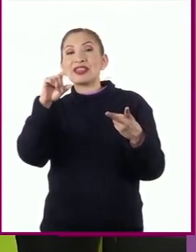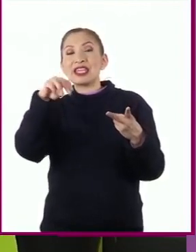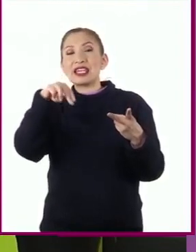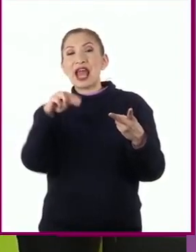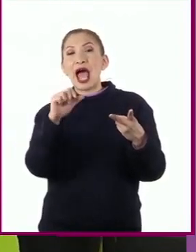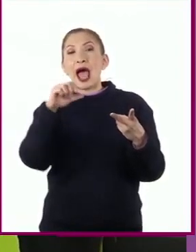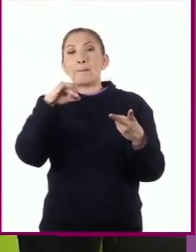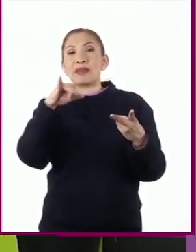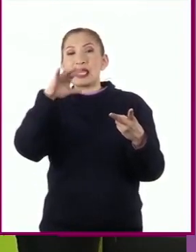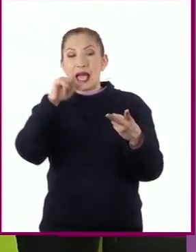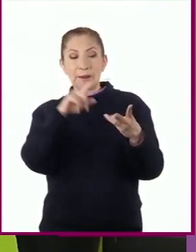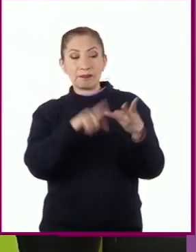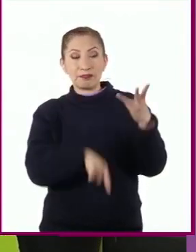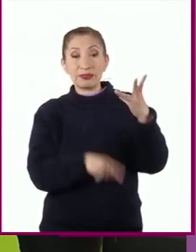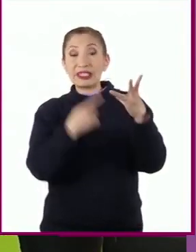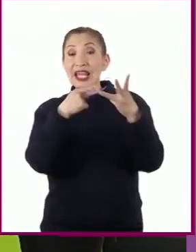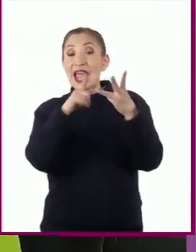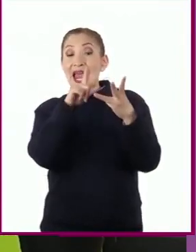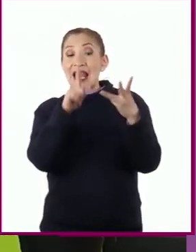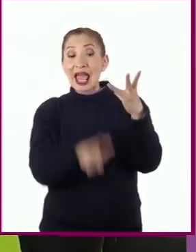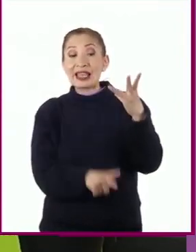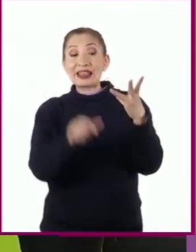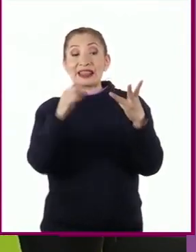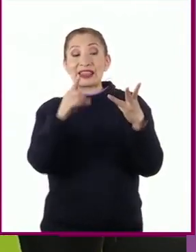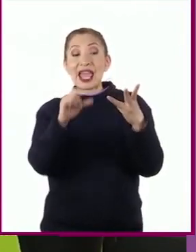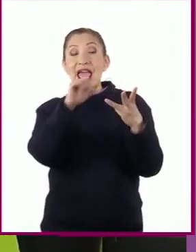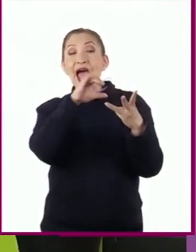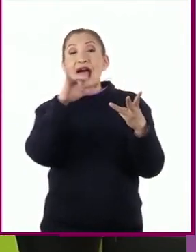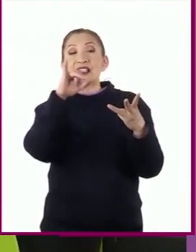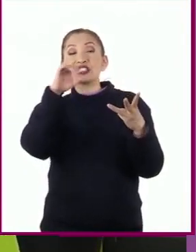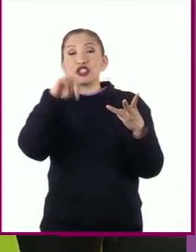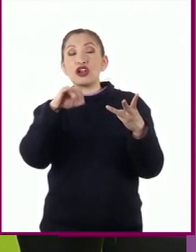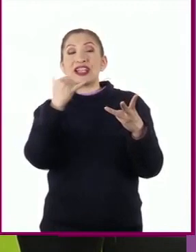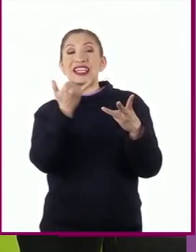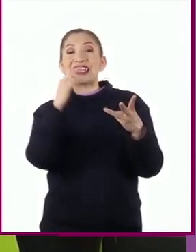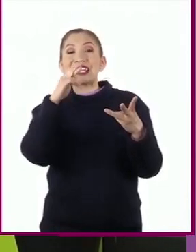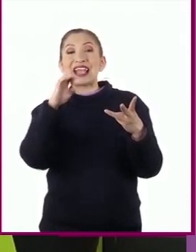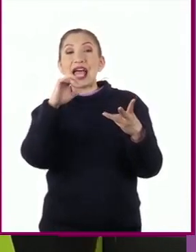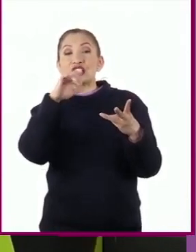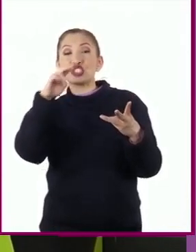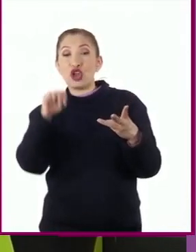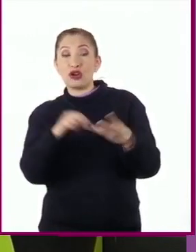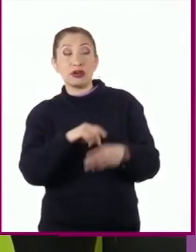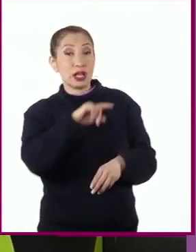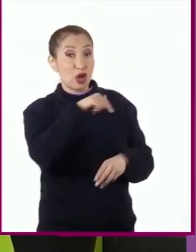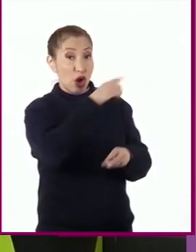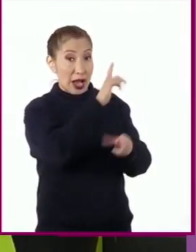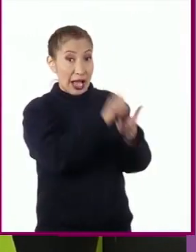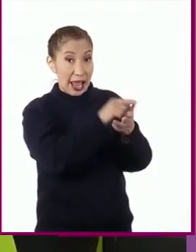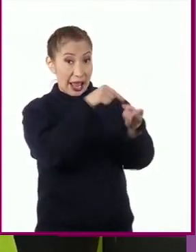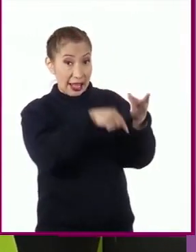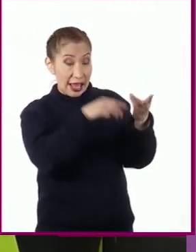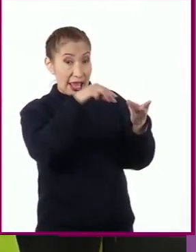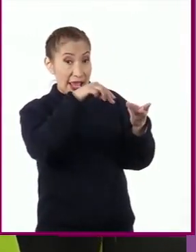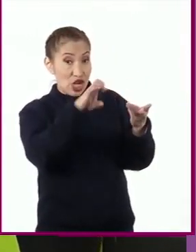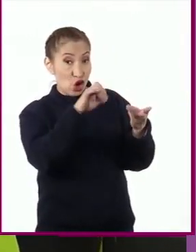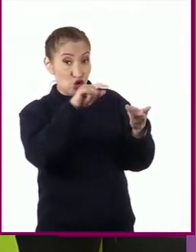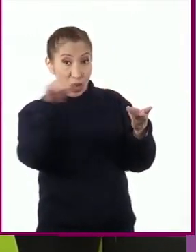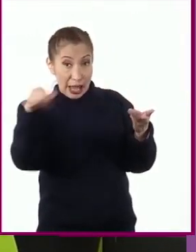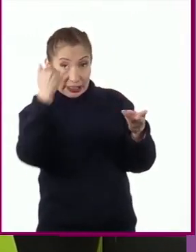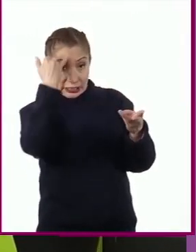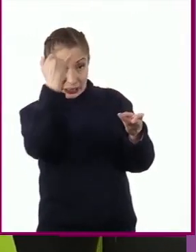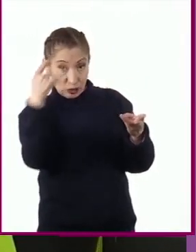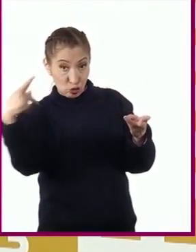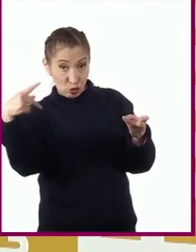ley de Newton, conocida como ley de acción y reacción. ¿Son leyes de Newton porque las propuso